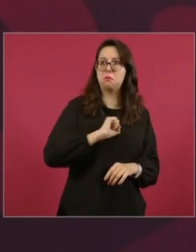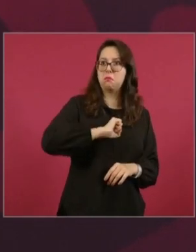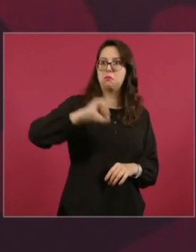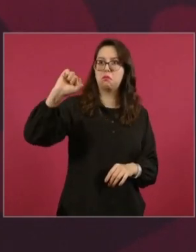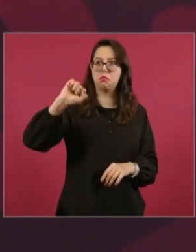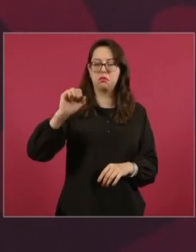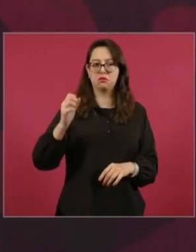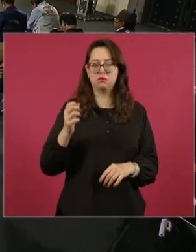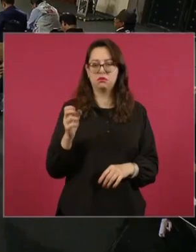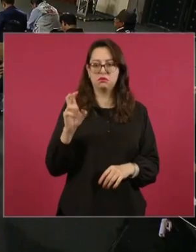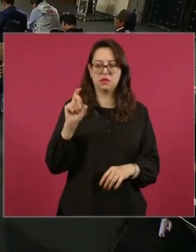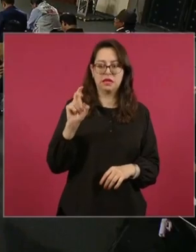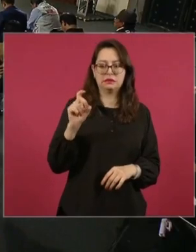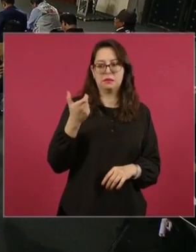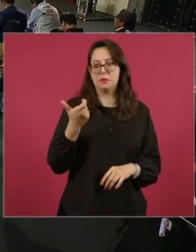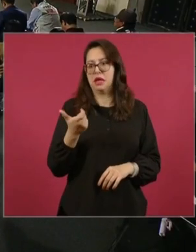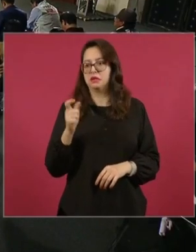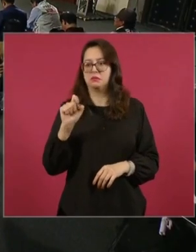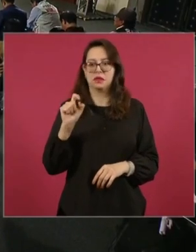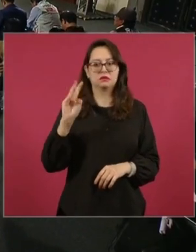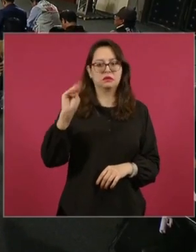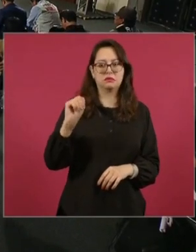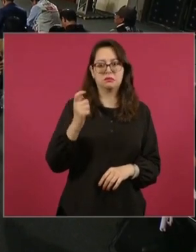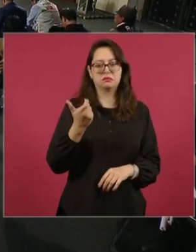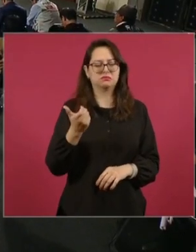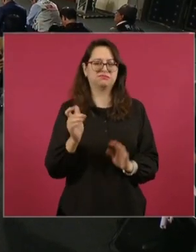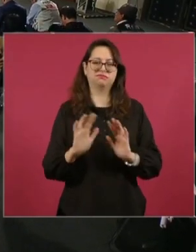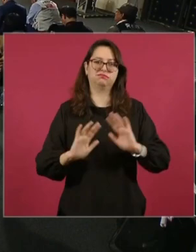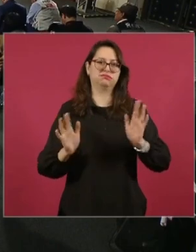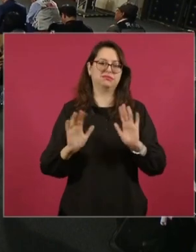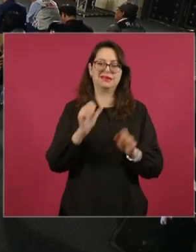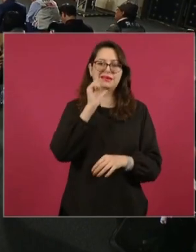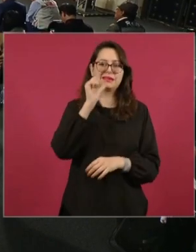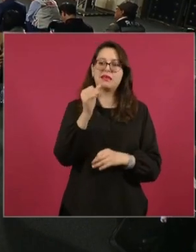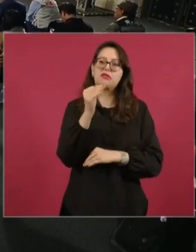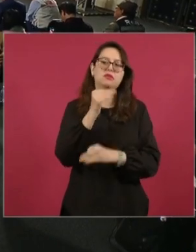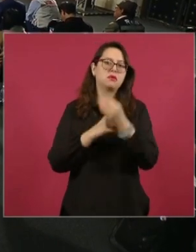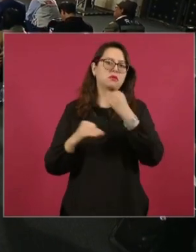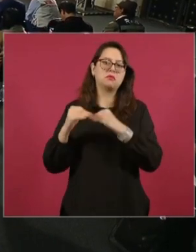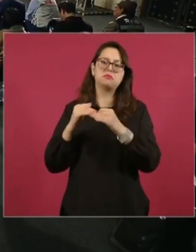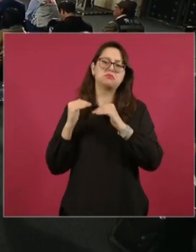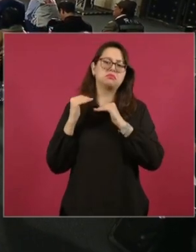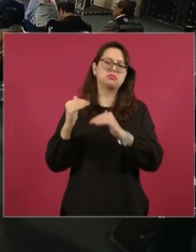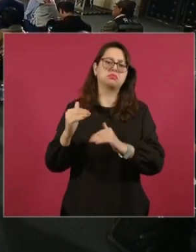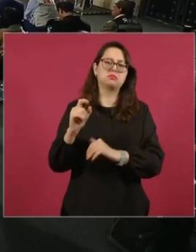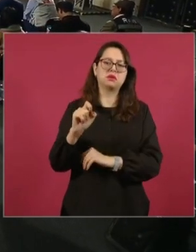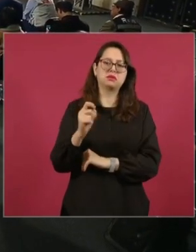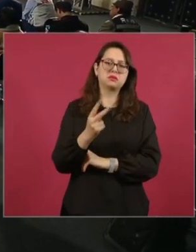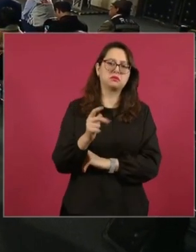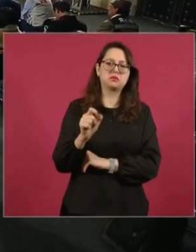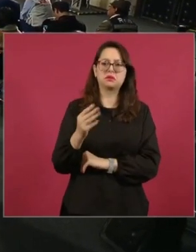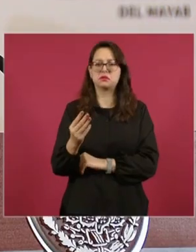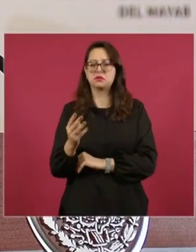con un precio exagerado. No pasaba de 22, 23 pesos